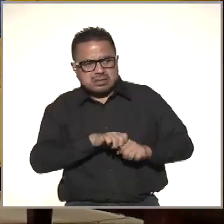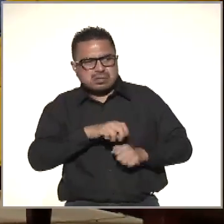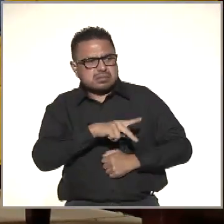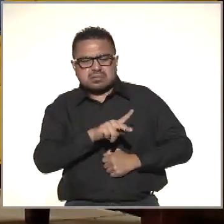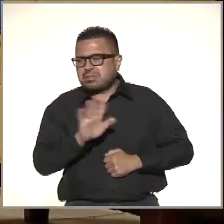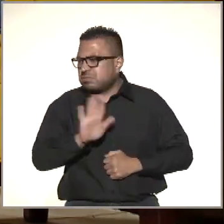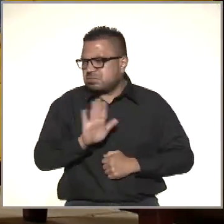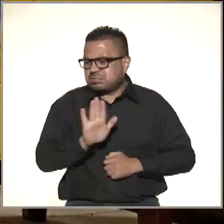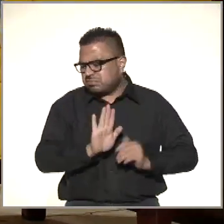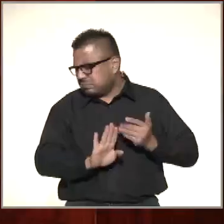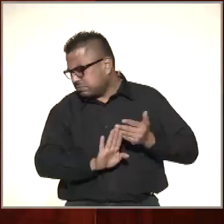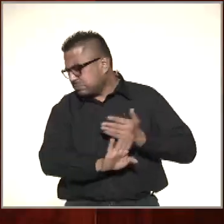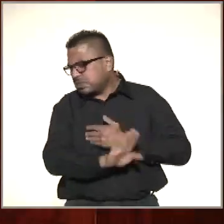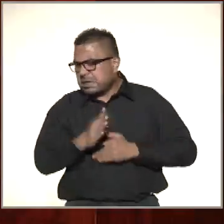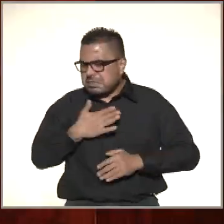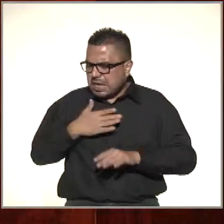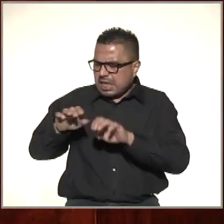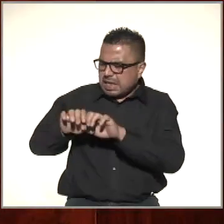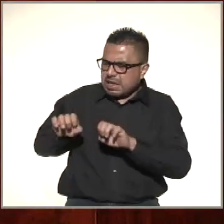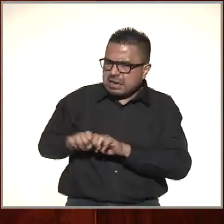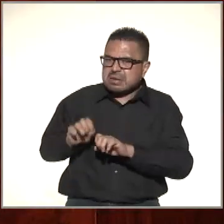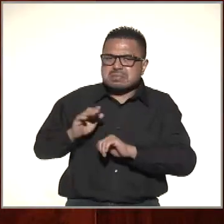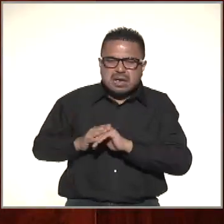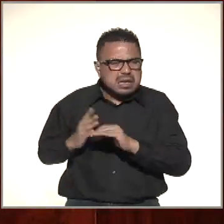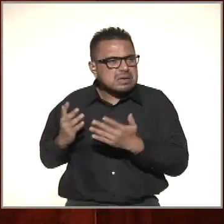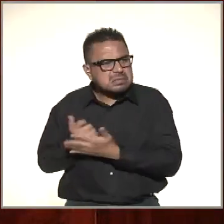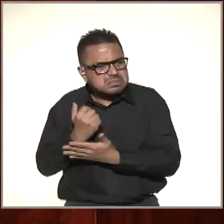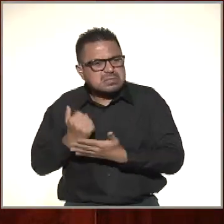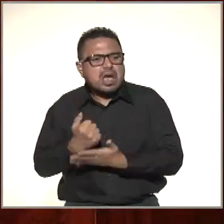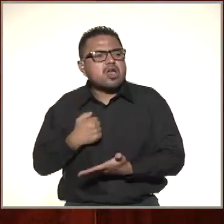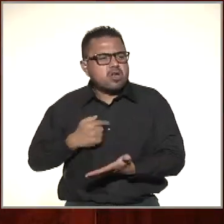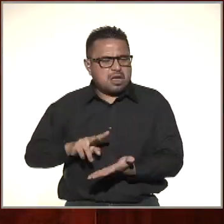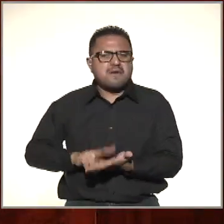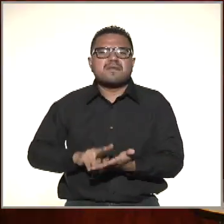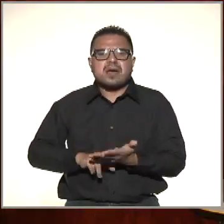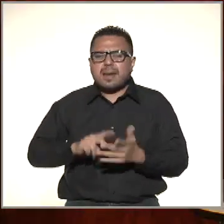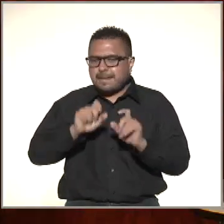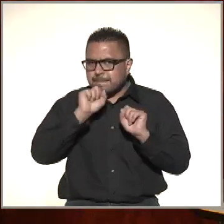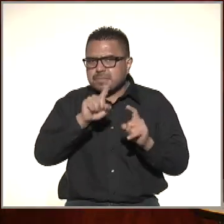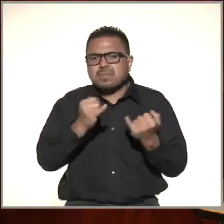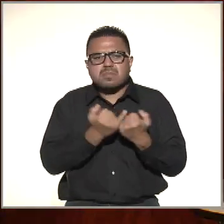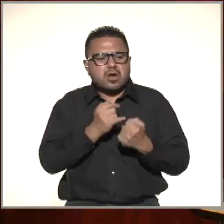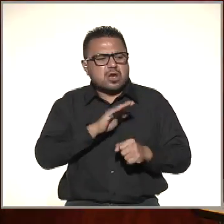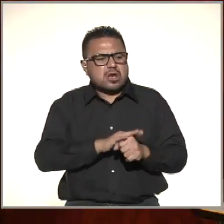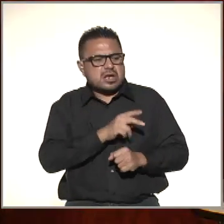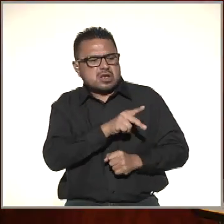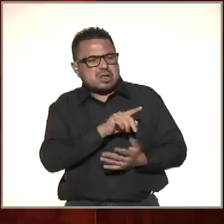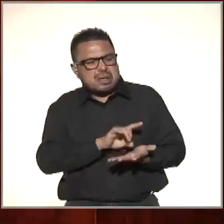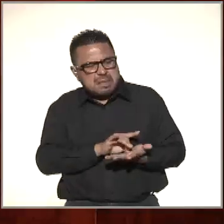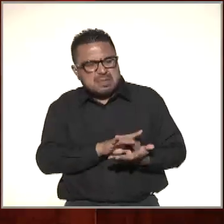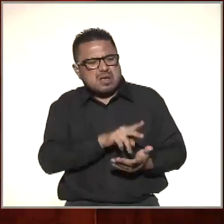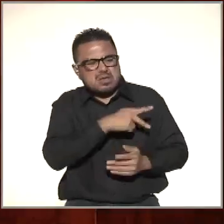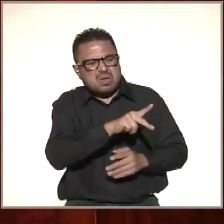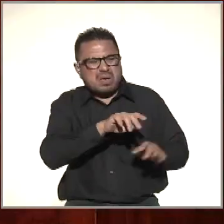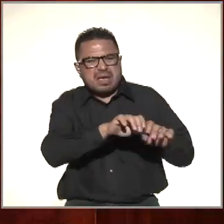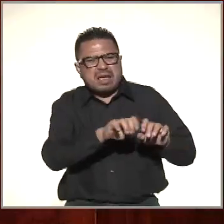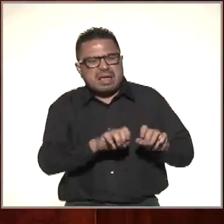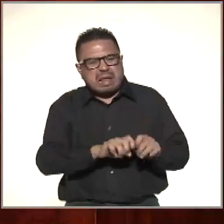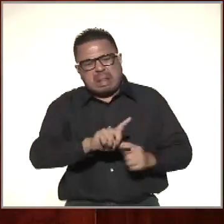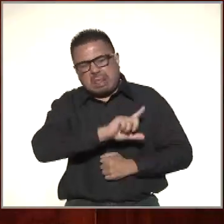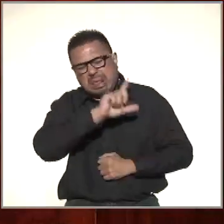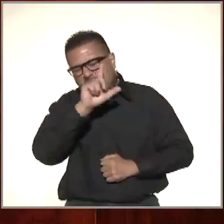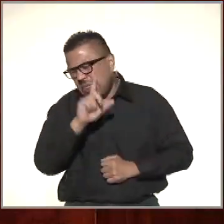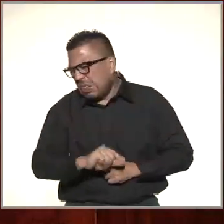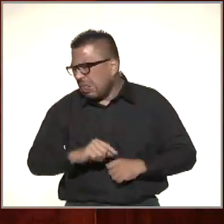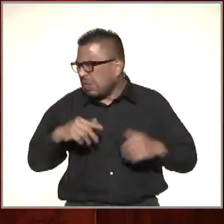equipo es el que vale, y en la medida en que mi equipo gana, yo valgo también, porque si no a ti te descalifico, porque tu equipo es muy chafa, ¿no?